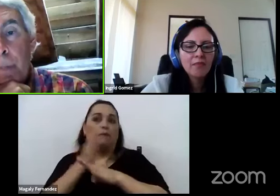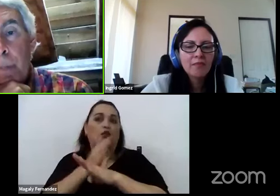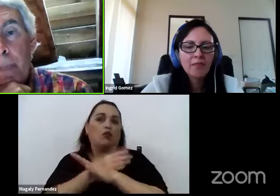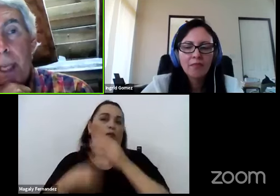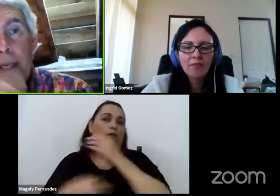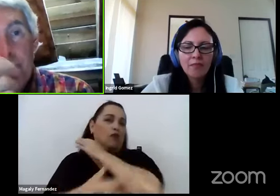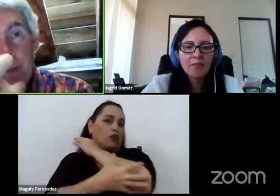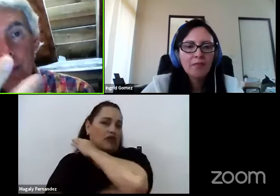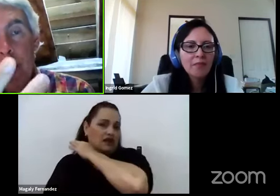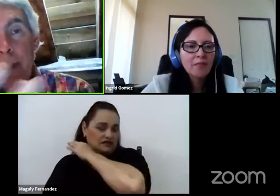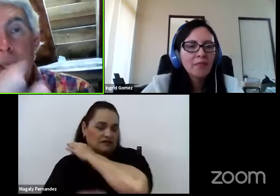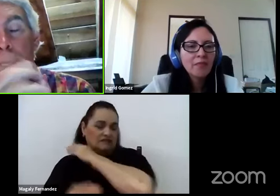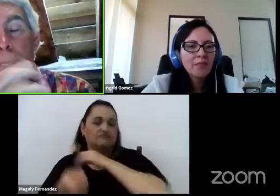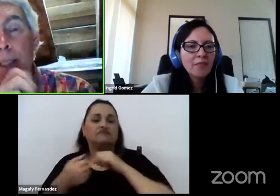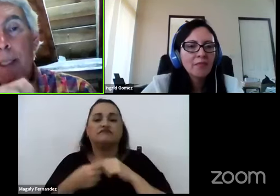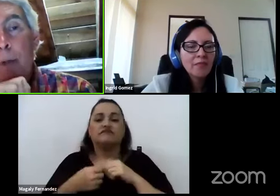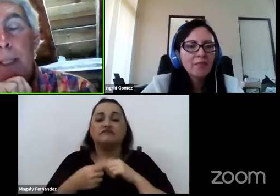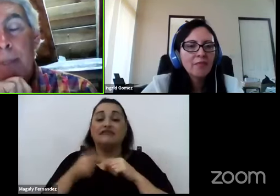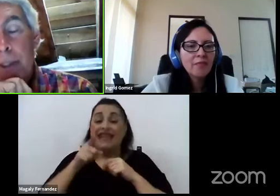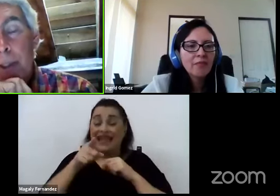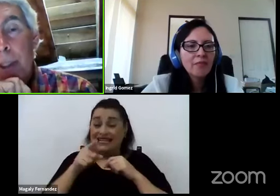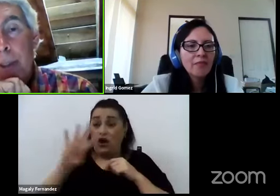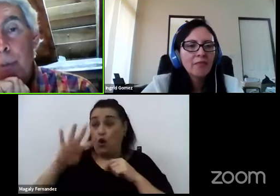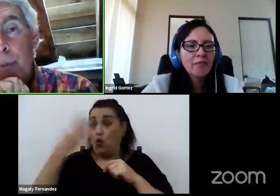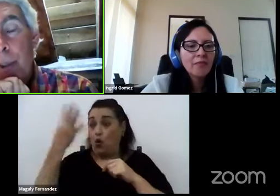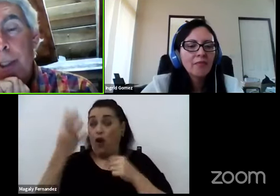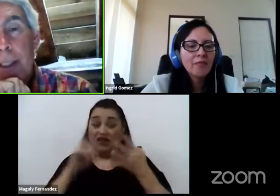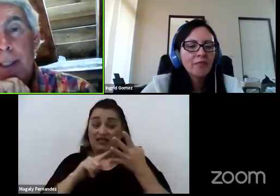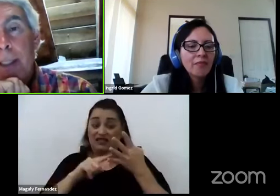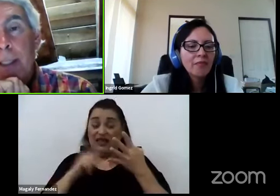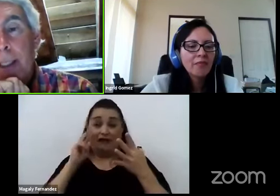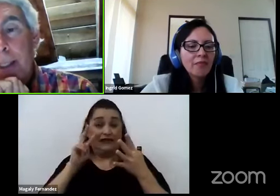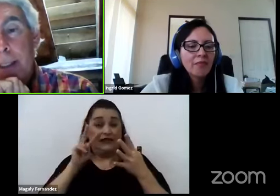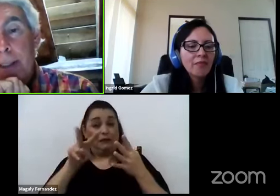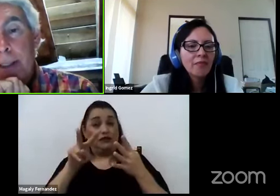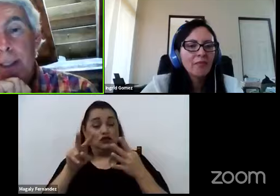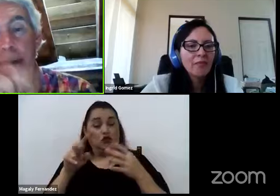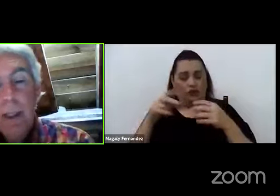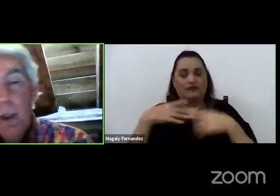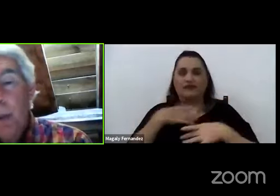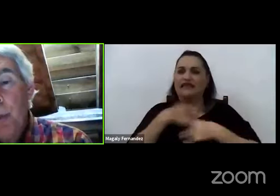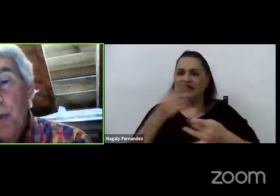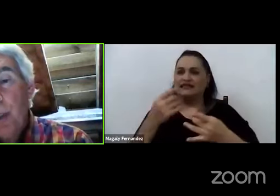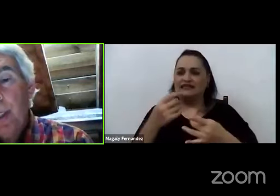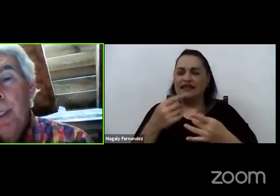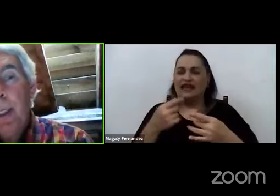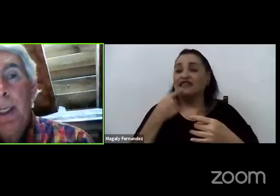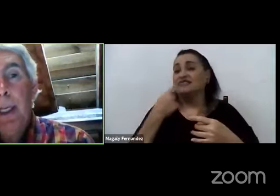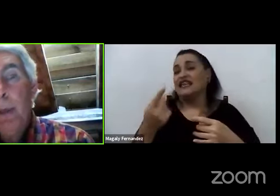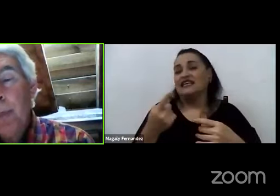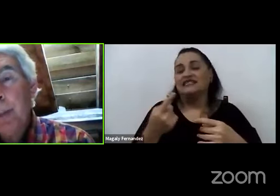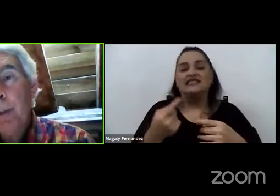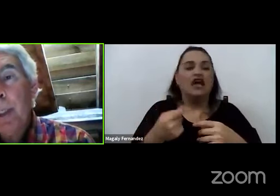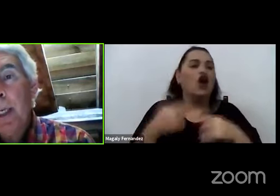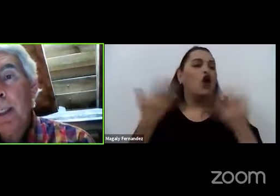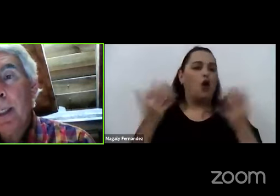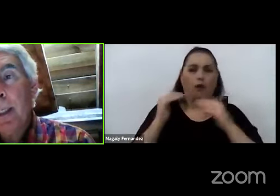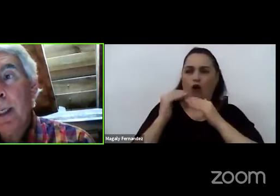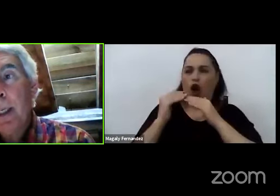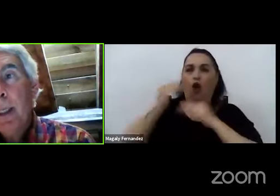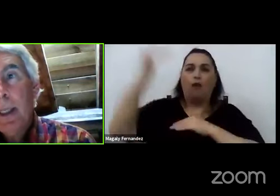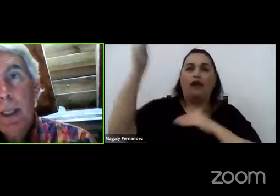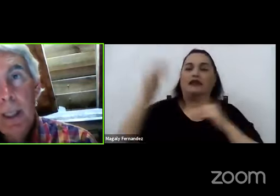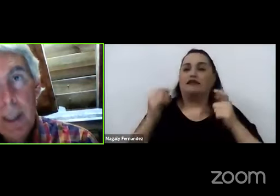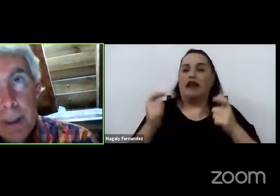Luego, esa cuarta dimensión que es muy interesante, que se dice como el aumento de la